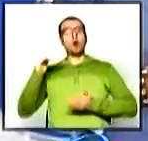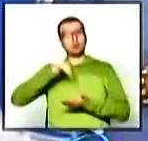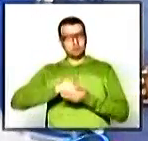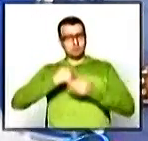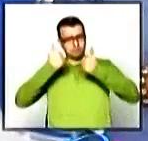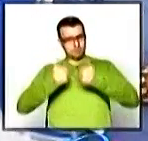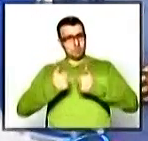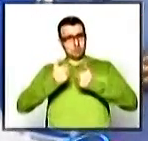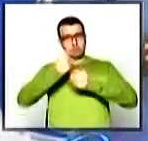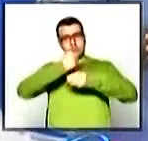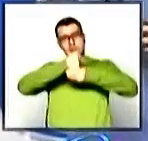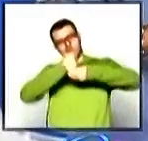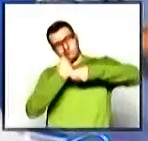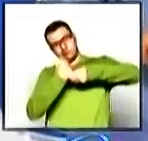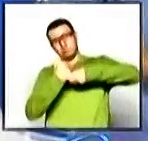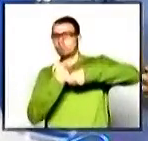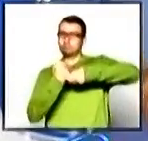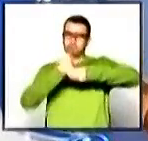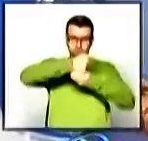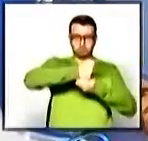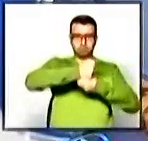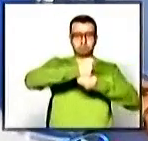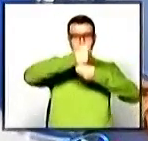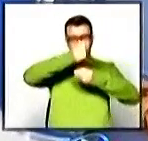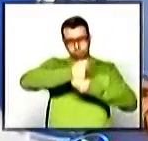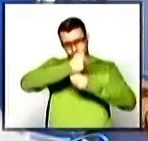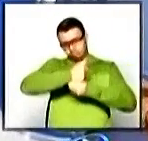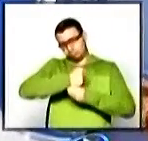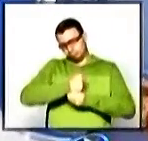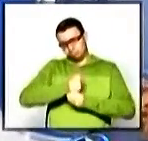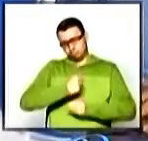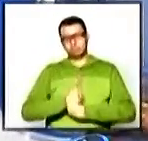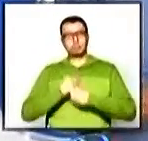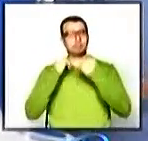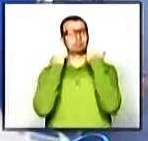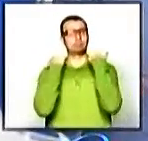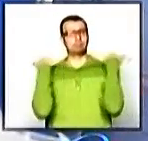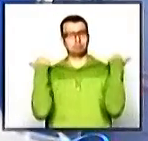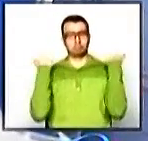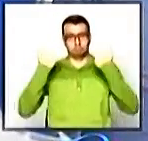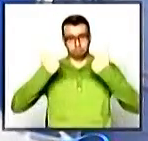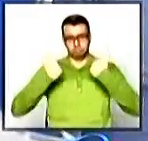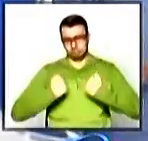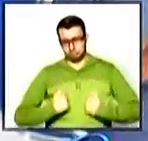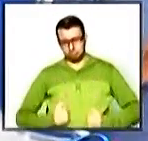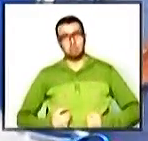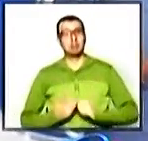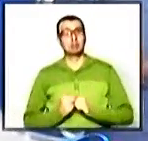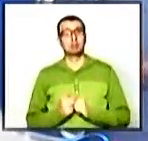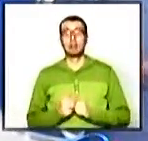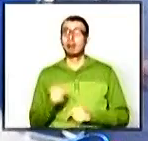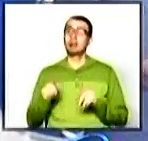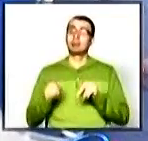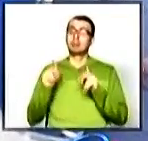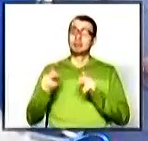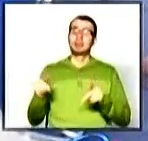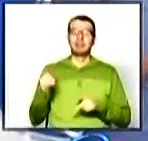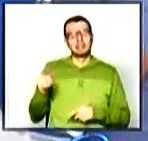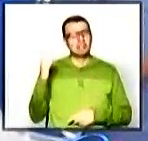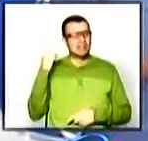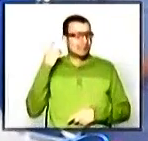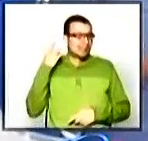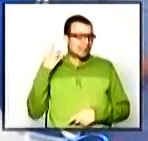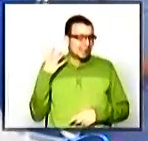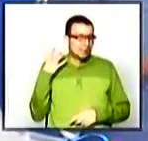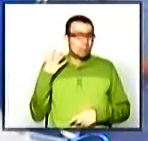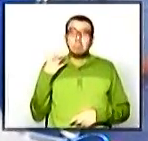que se van dando, a destensionar esa parte muscular. Y muchos pacientes de dolor crónico